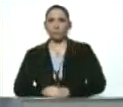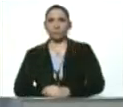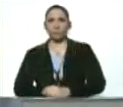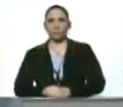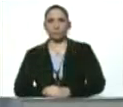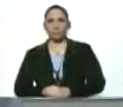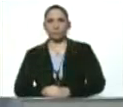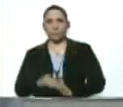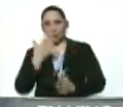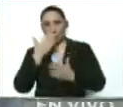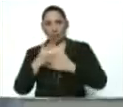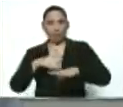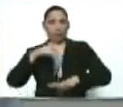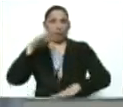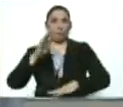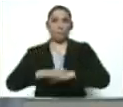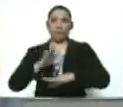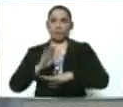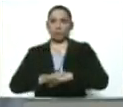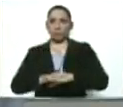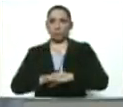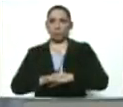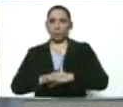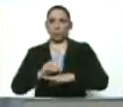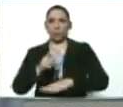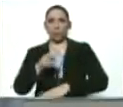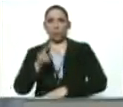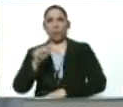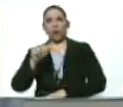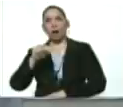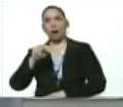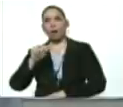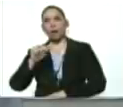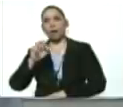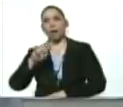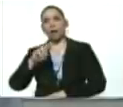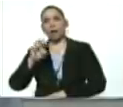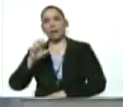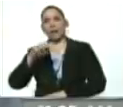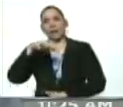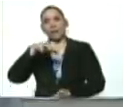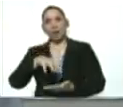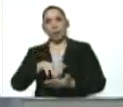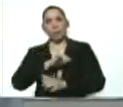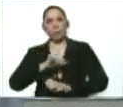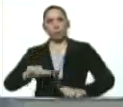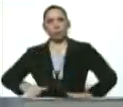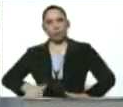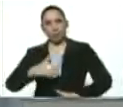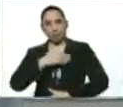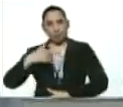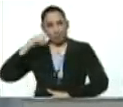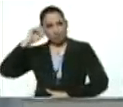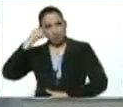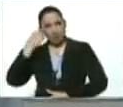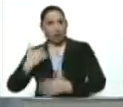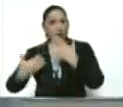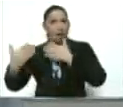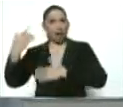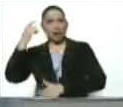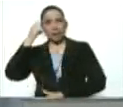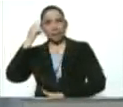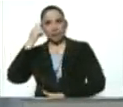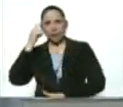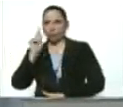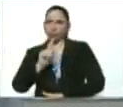los graves hechos ocurridos en Guanare, Estado Portuguesa. Quiero recordar que apenas hace unos días, no